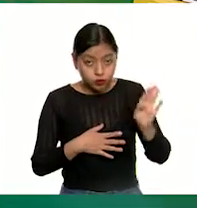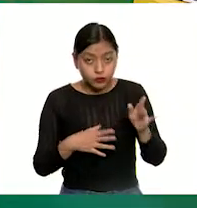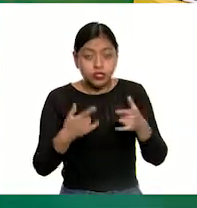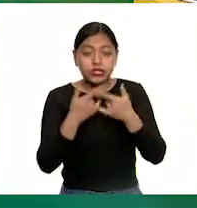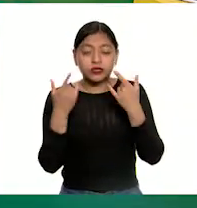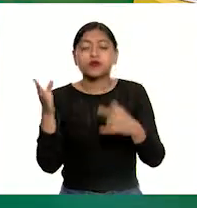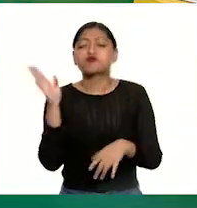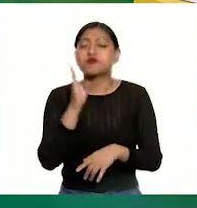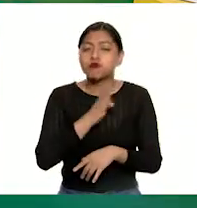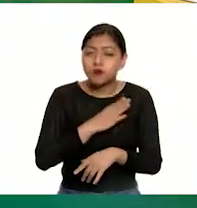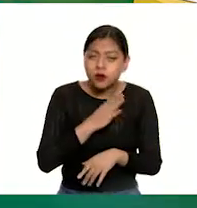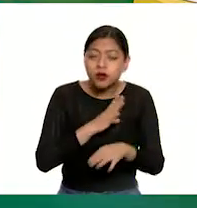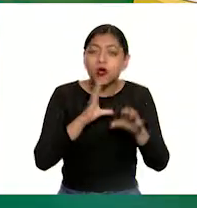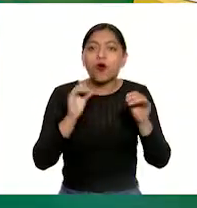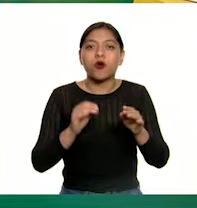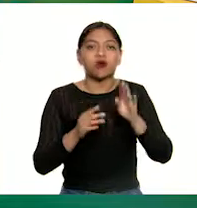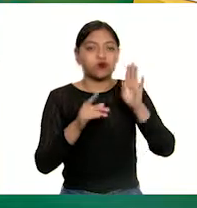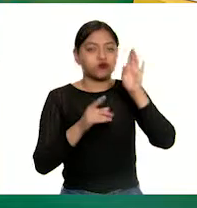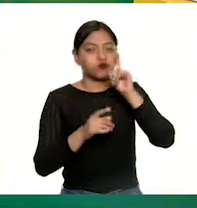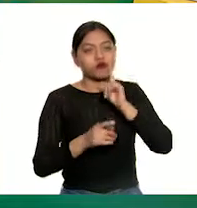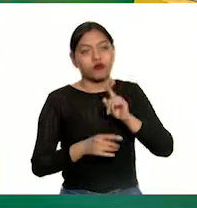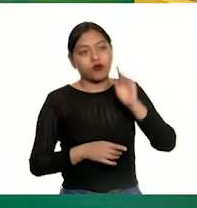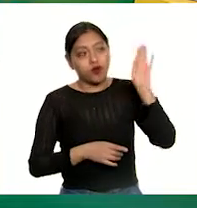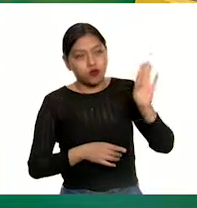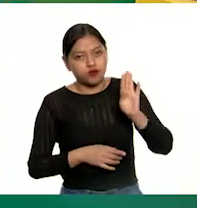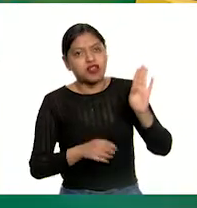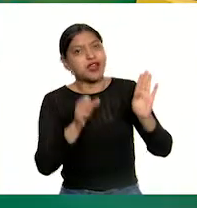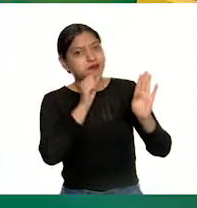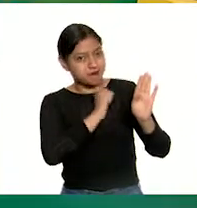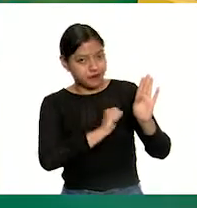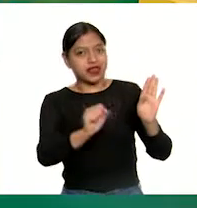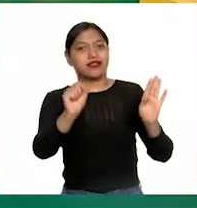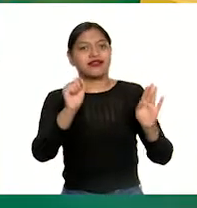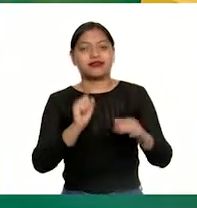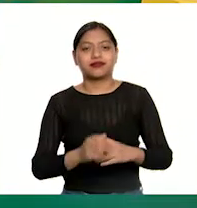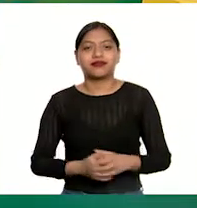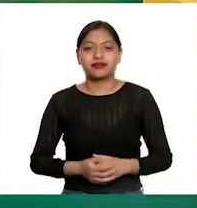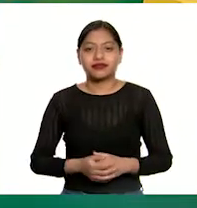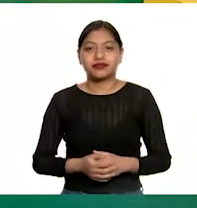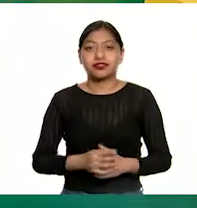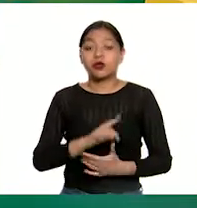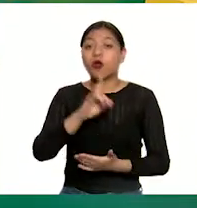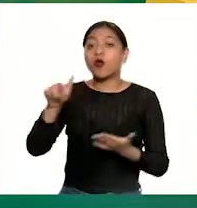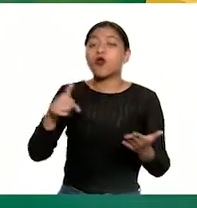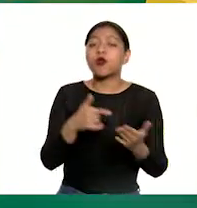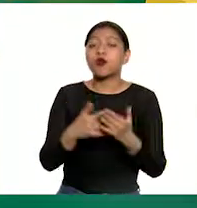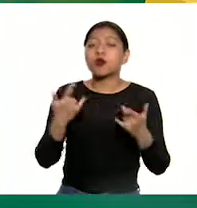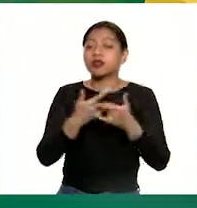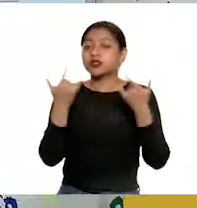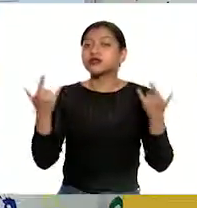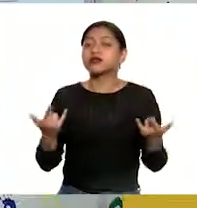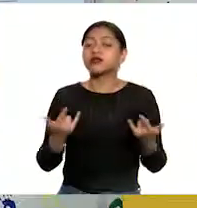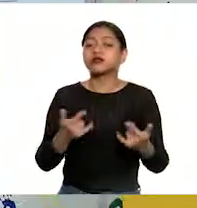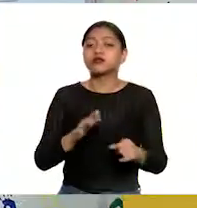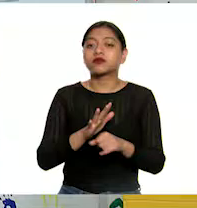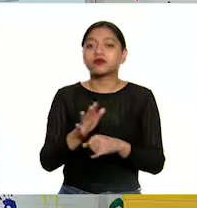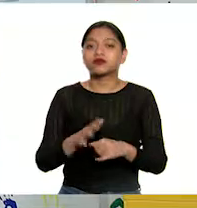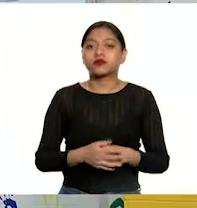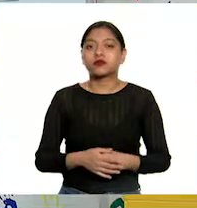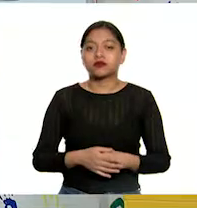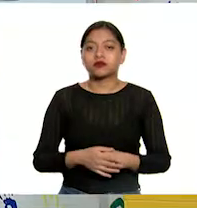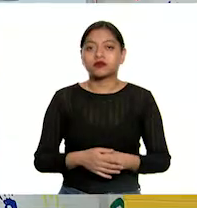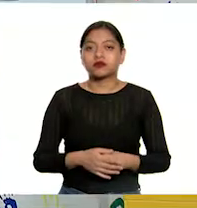cuentos, brujas buenas, brujas malas, ¿verdad? Ahora, Aquí está. un lugar. Una bruja. Ay, sería interesante